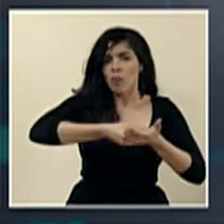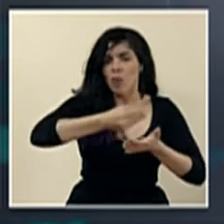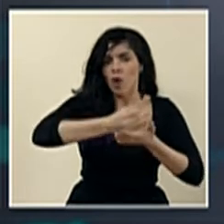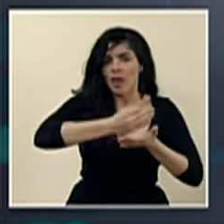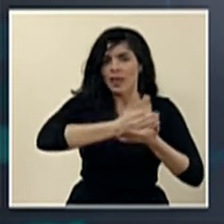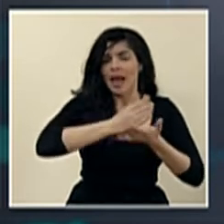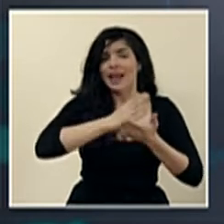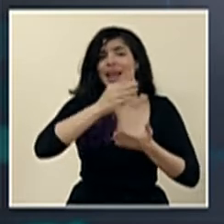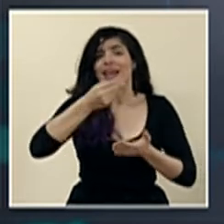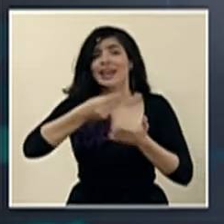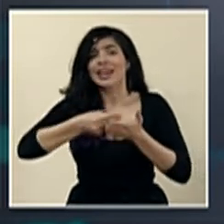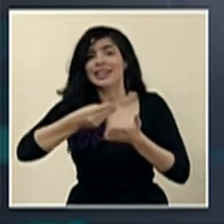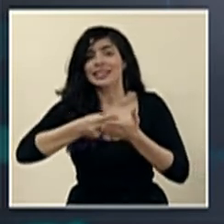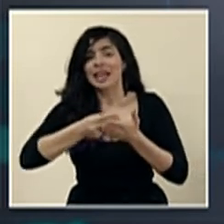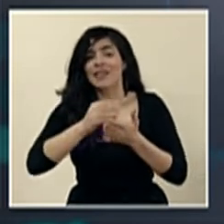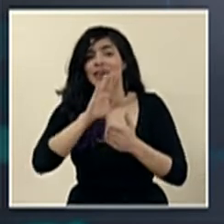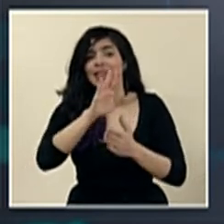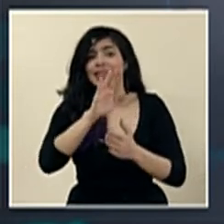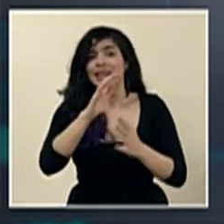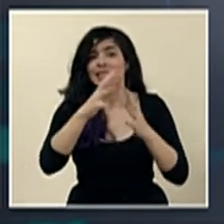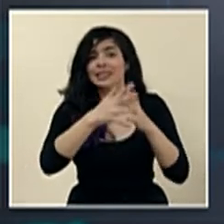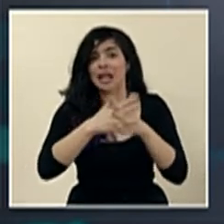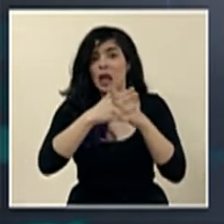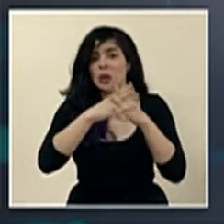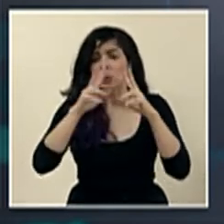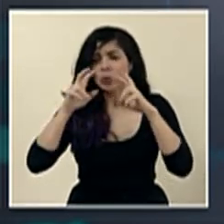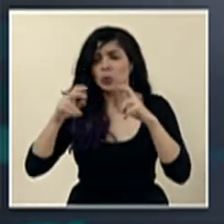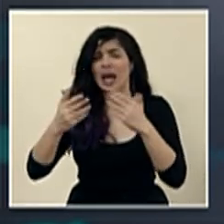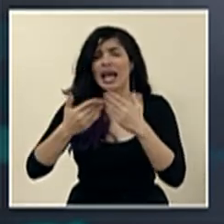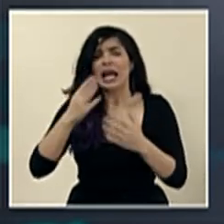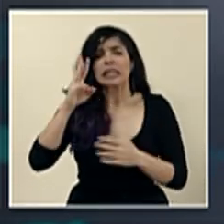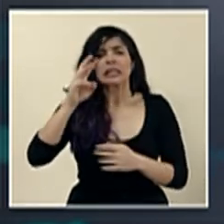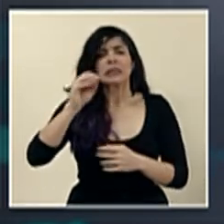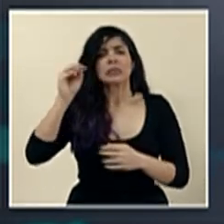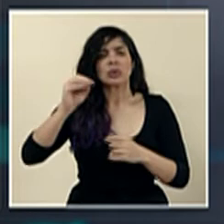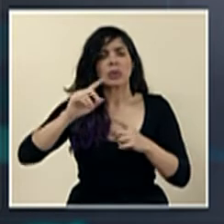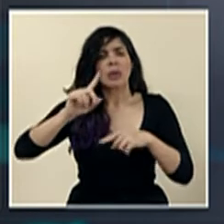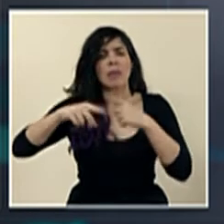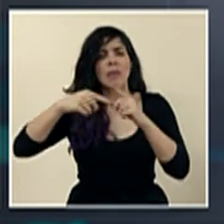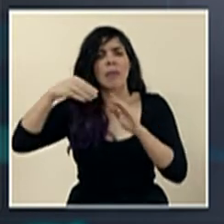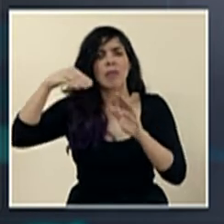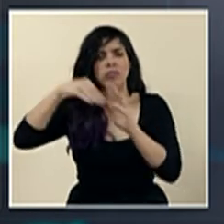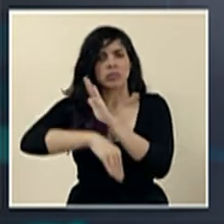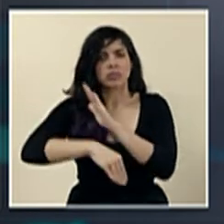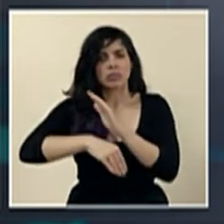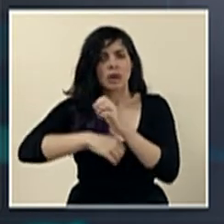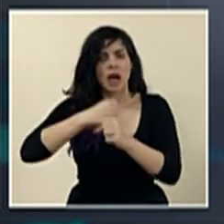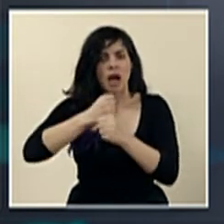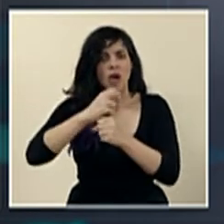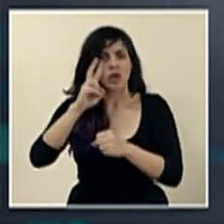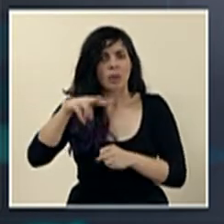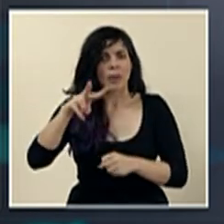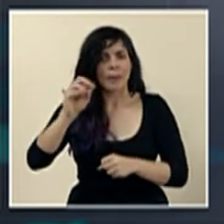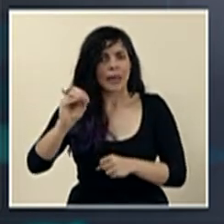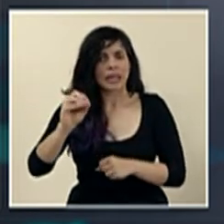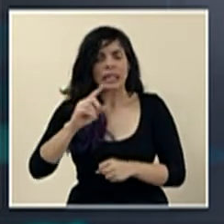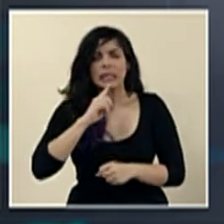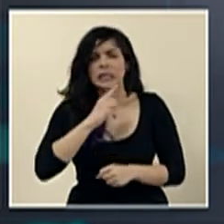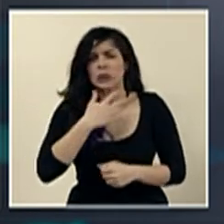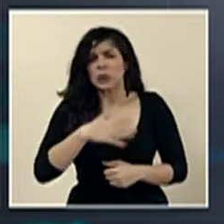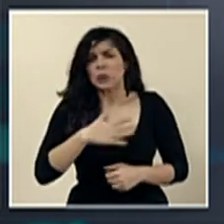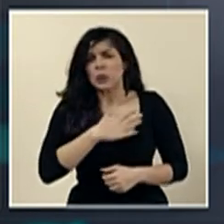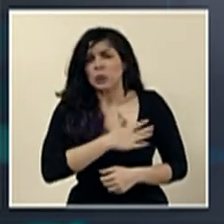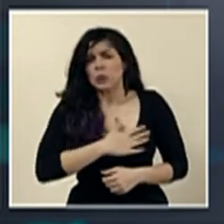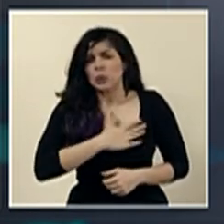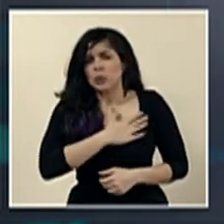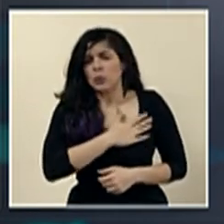la Reserva Federal de los Estados Unidos, que caerá casi un 6% en el año 2020. Es lamentable